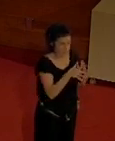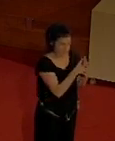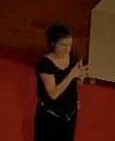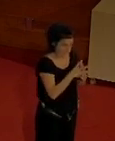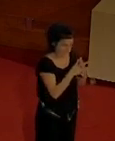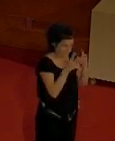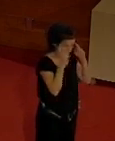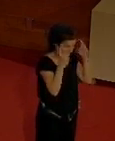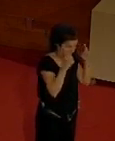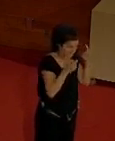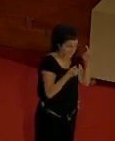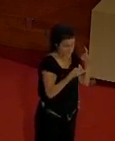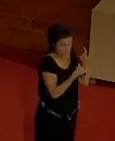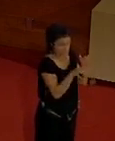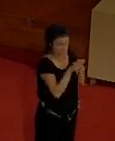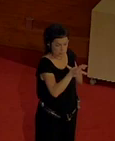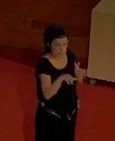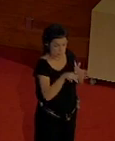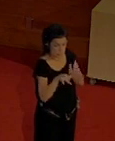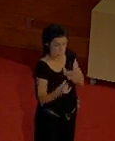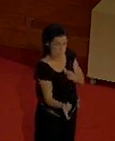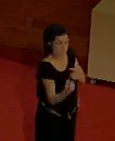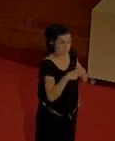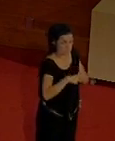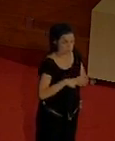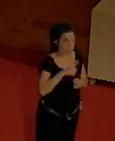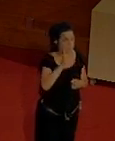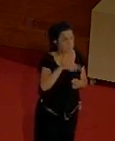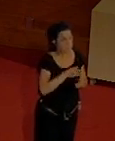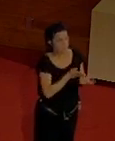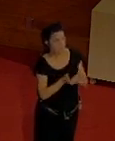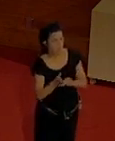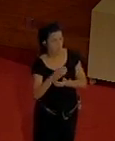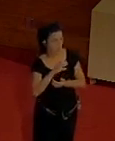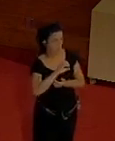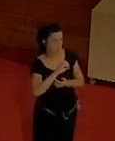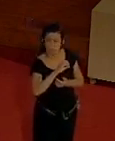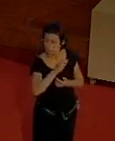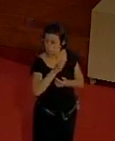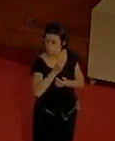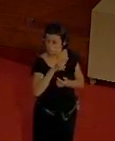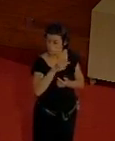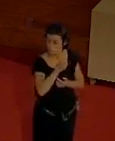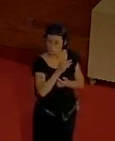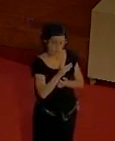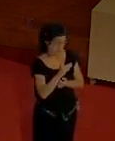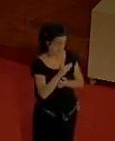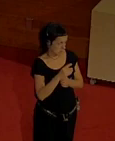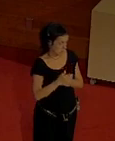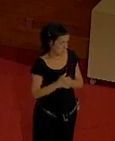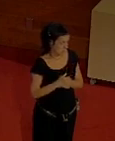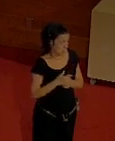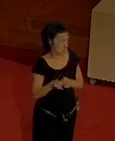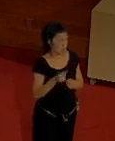implicación de los que están allí tenemos por otro lado el llamado quac quat es los que he